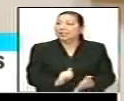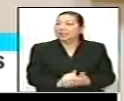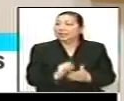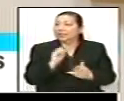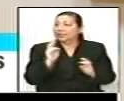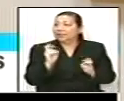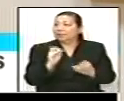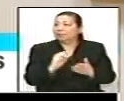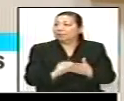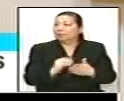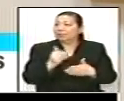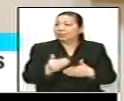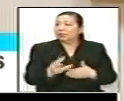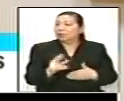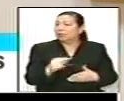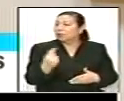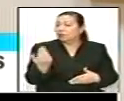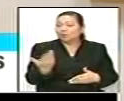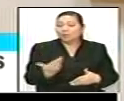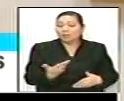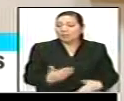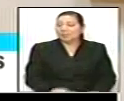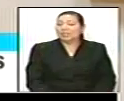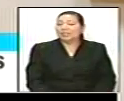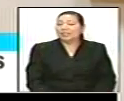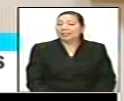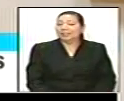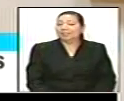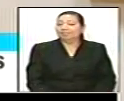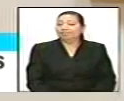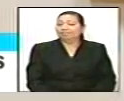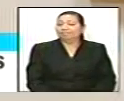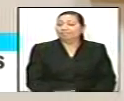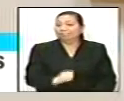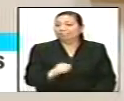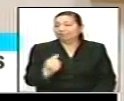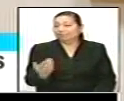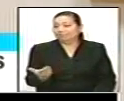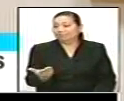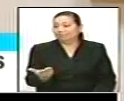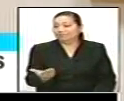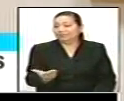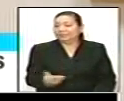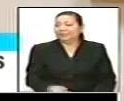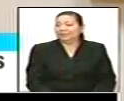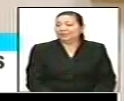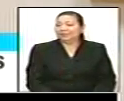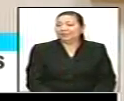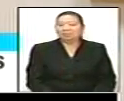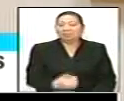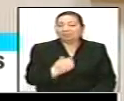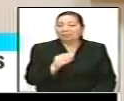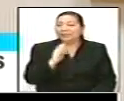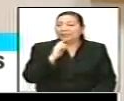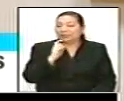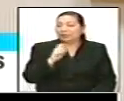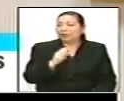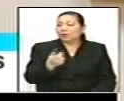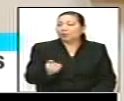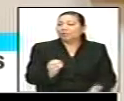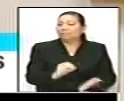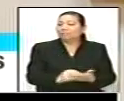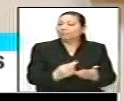que va más allá, ¿no? Que no es solamente, nos decía, solo yo y después lo que tú hagas no importa. Necesitamos que otro